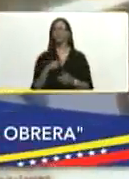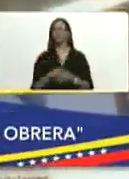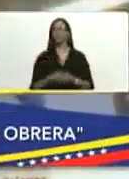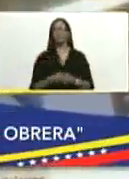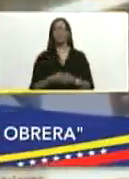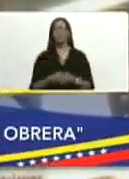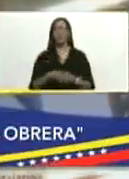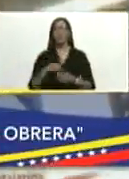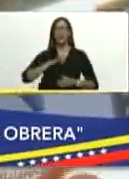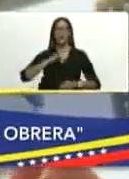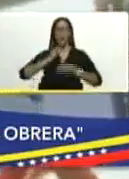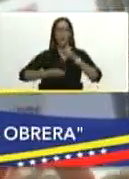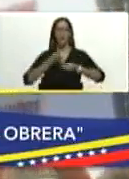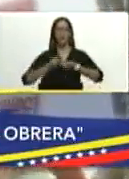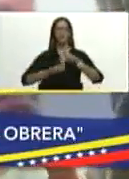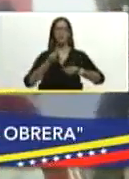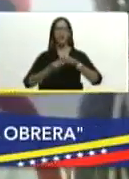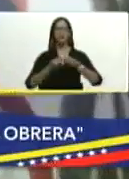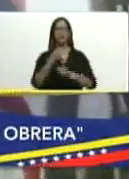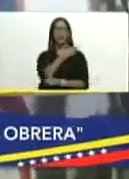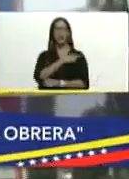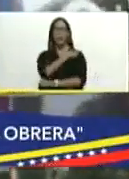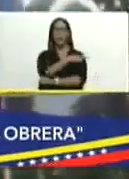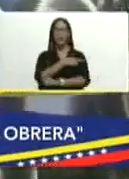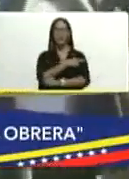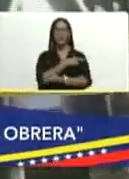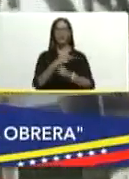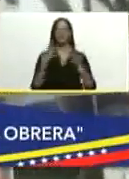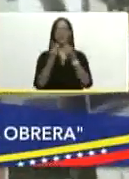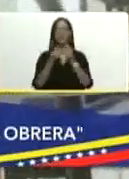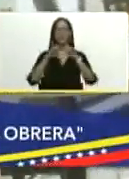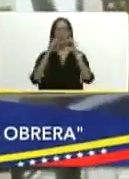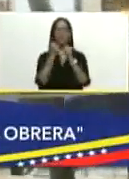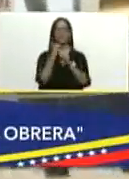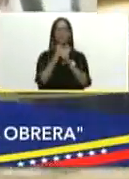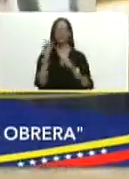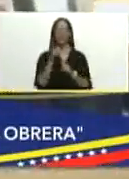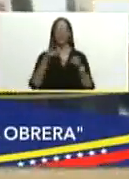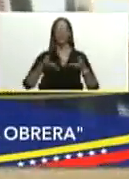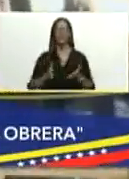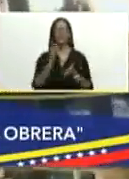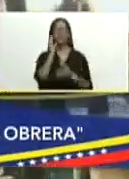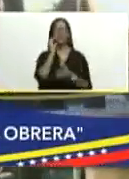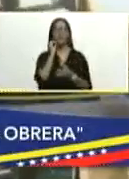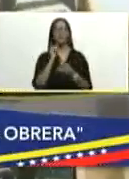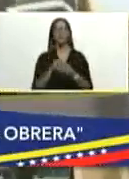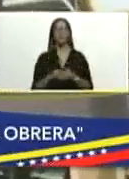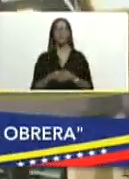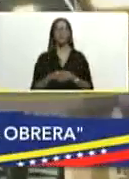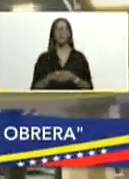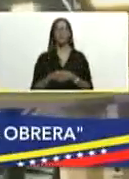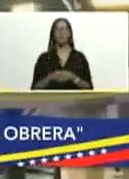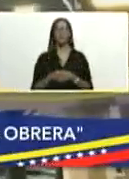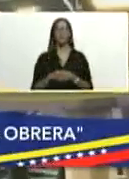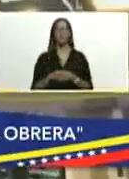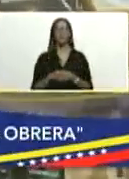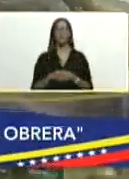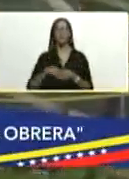que estamos haciendo en el hospital ullapar junto a la clase Obrera Cómo nació esta experiencia del de de